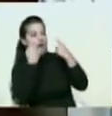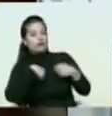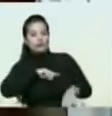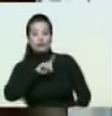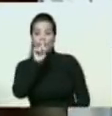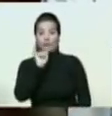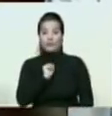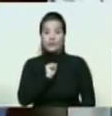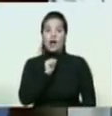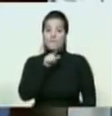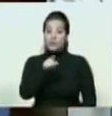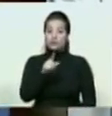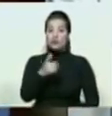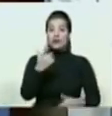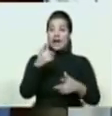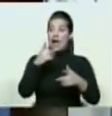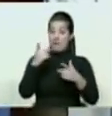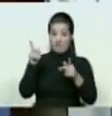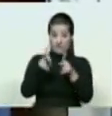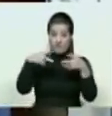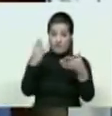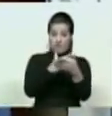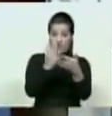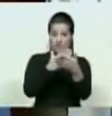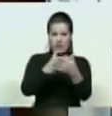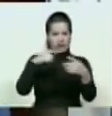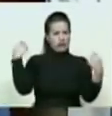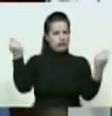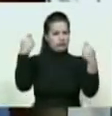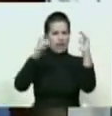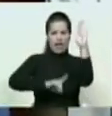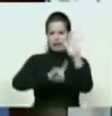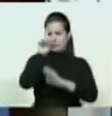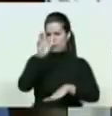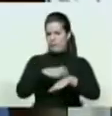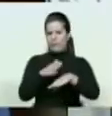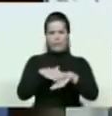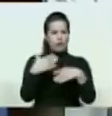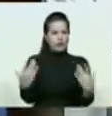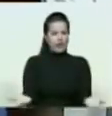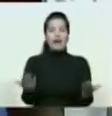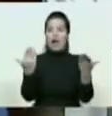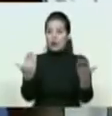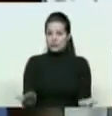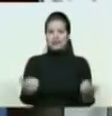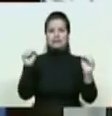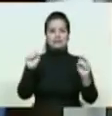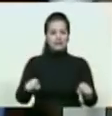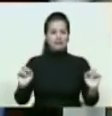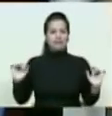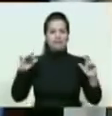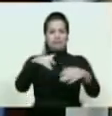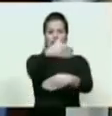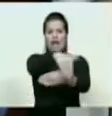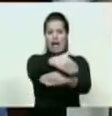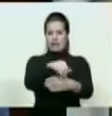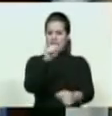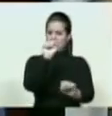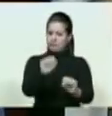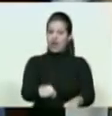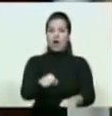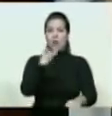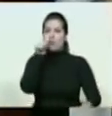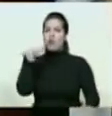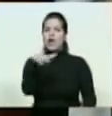Libro, porque ha sido un evento fundamentalmente de calle, porque está en la calle, porque el pueblo lo